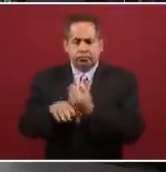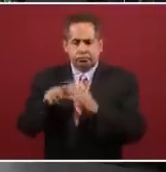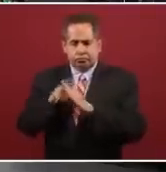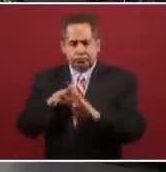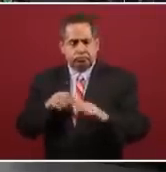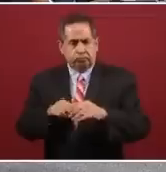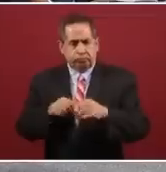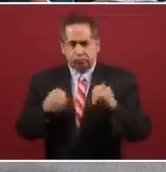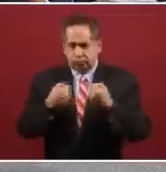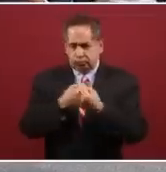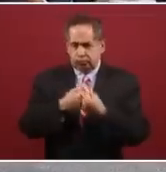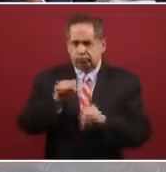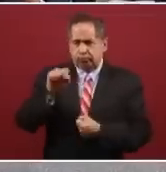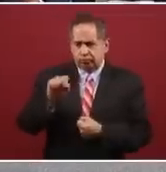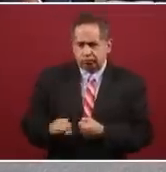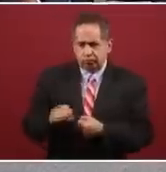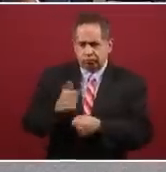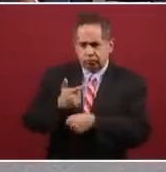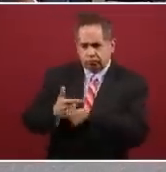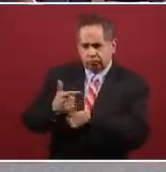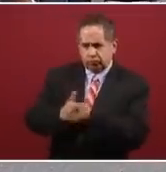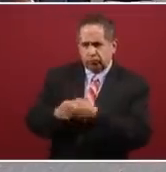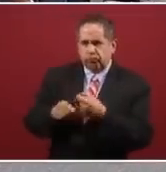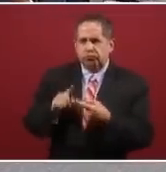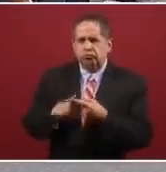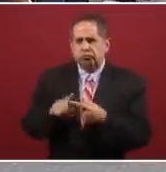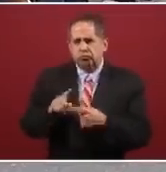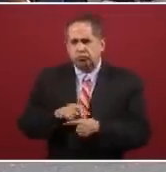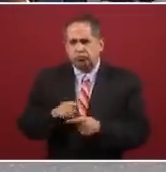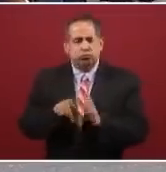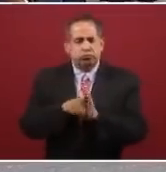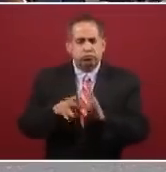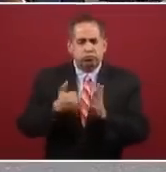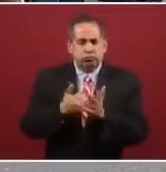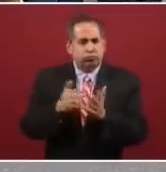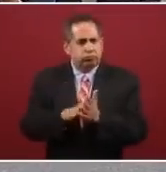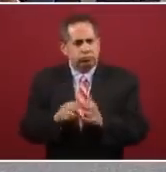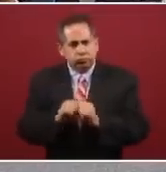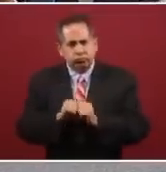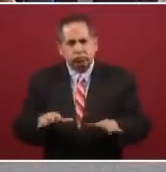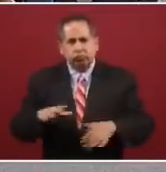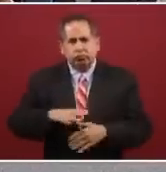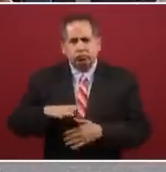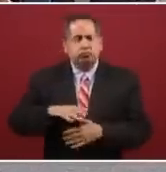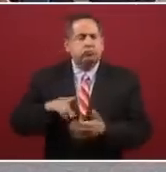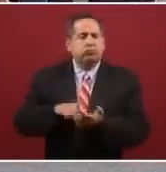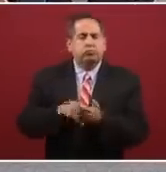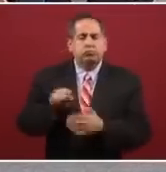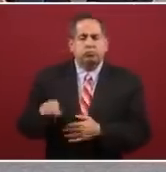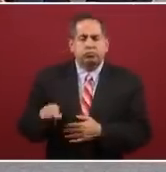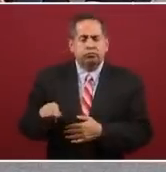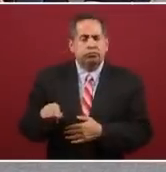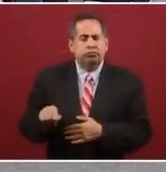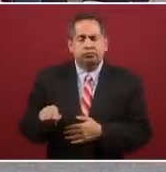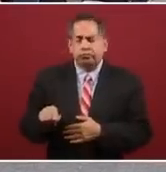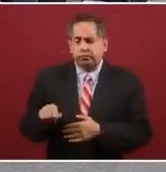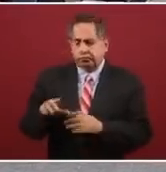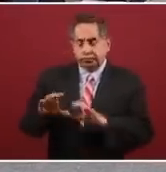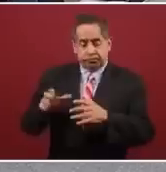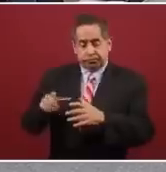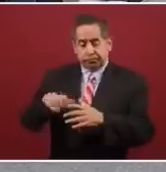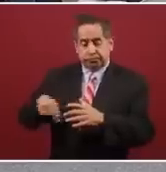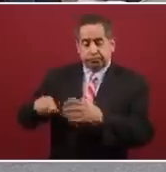la frontera sur con Guatemala. Hemos publicado que hay centros de